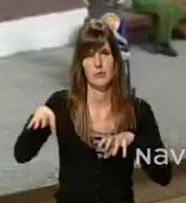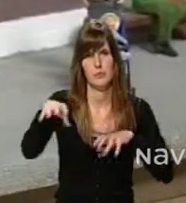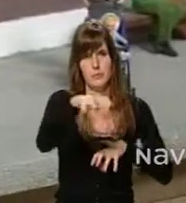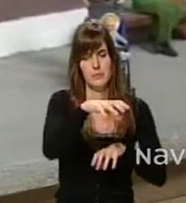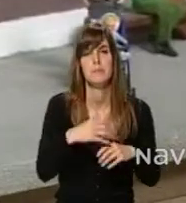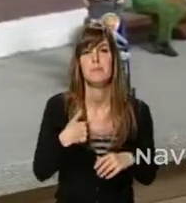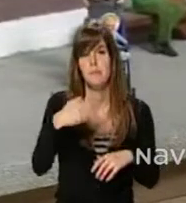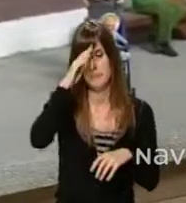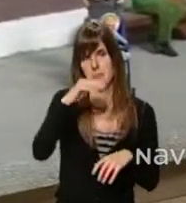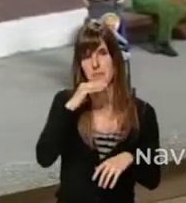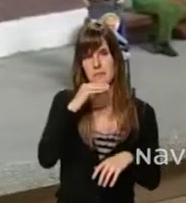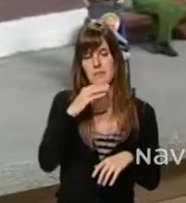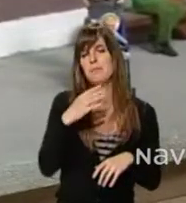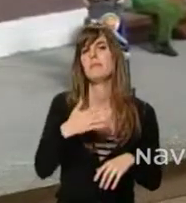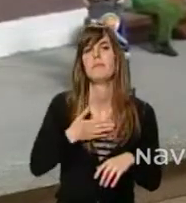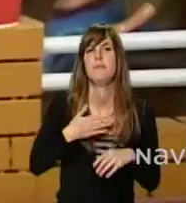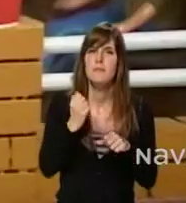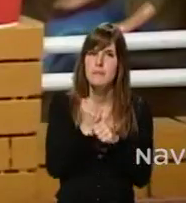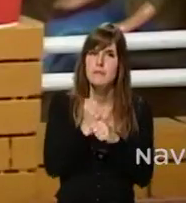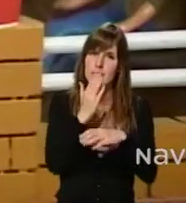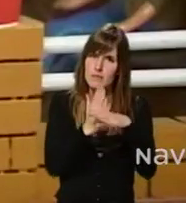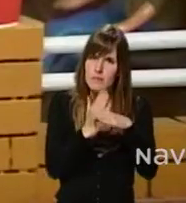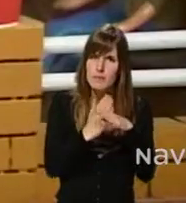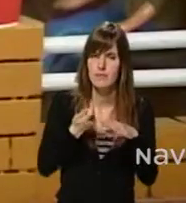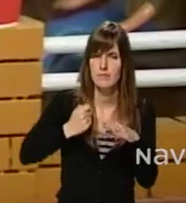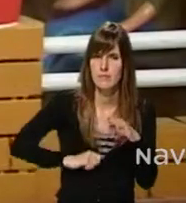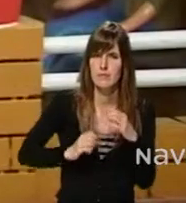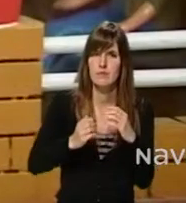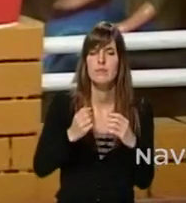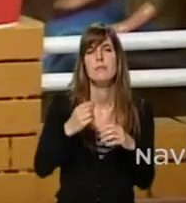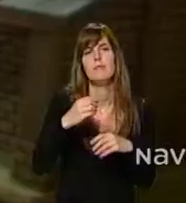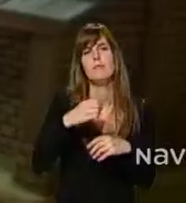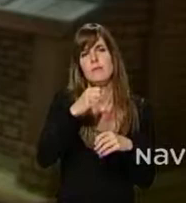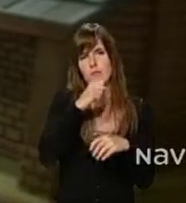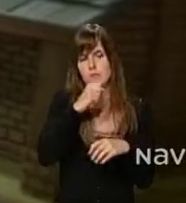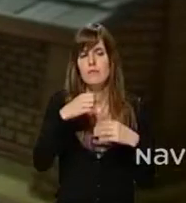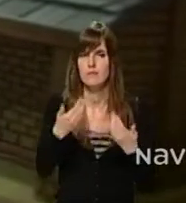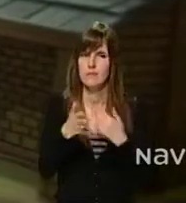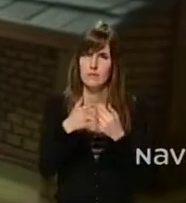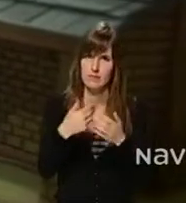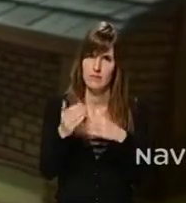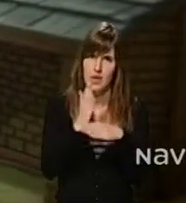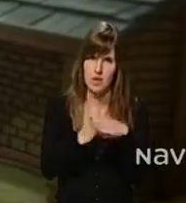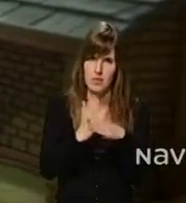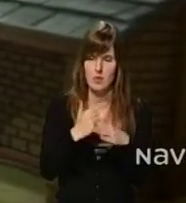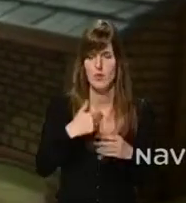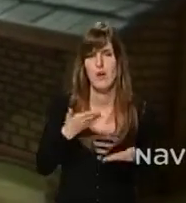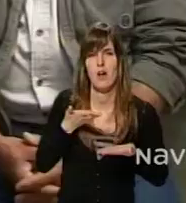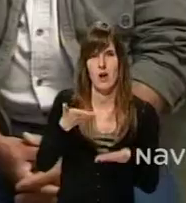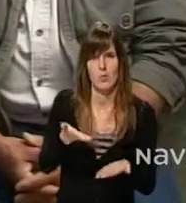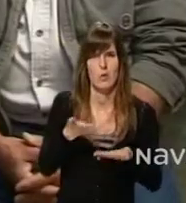Mi padre era ebanista, carpintero, mi abuelo carpintero, le ayudaba a él a hacer cosas y